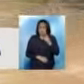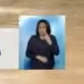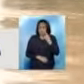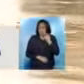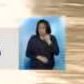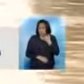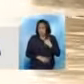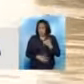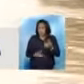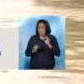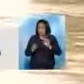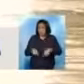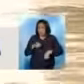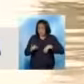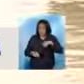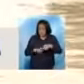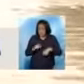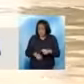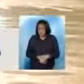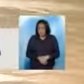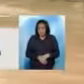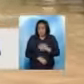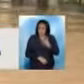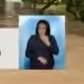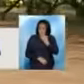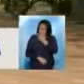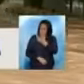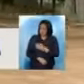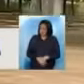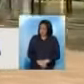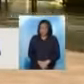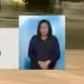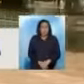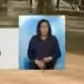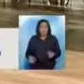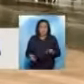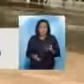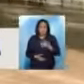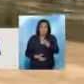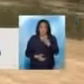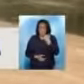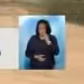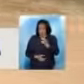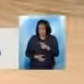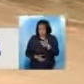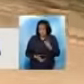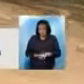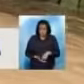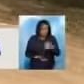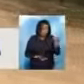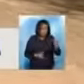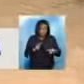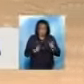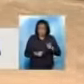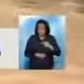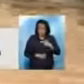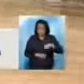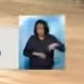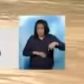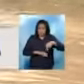que avanzaba con su bicicleta. Muy curiosa la forma de trasladarse de este hombre, mientras el resto lo hace